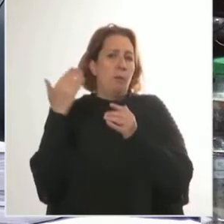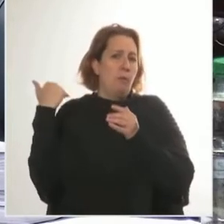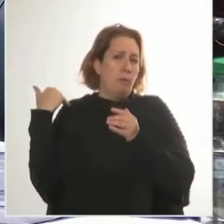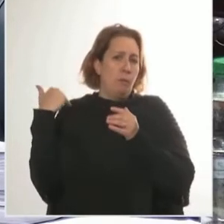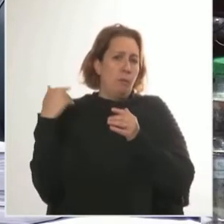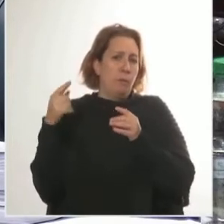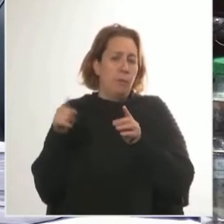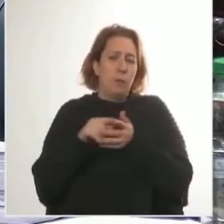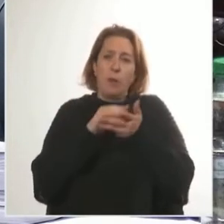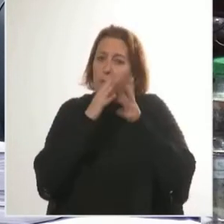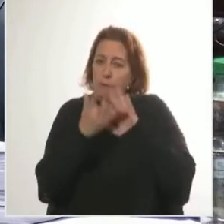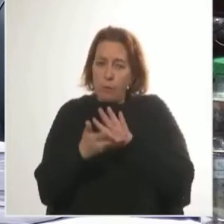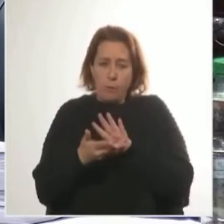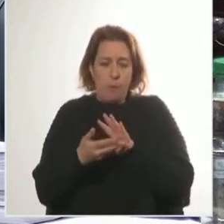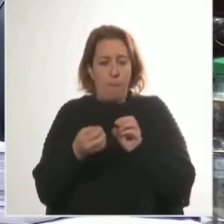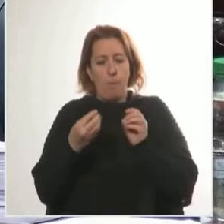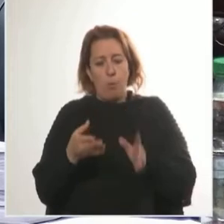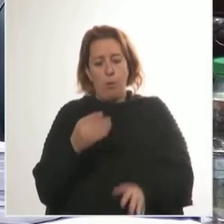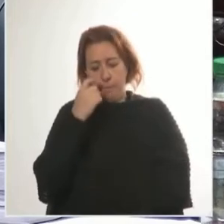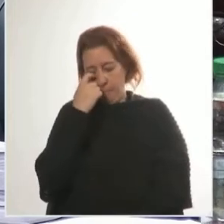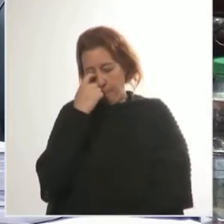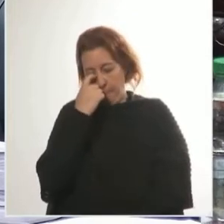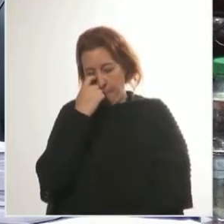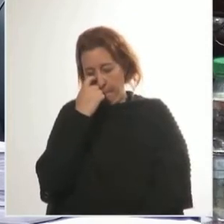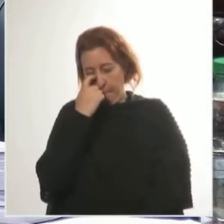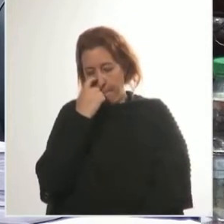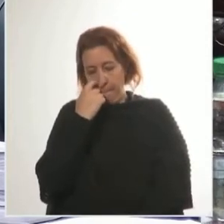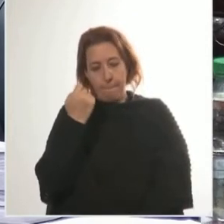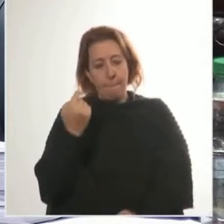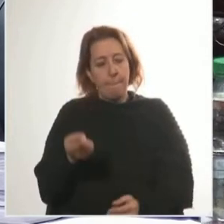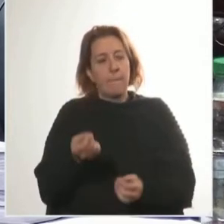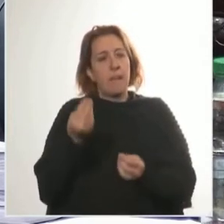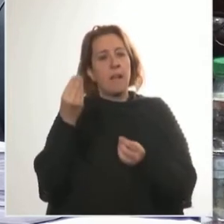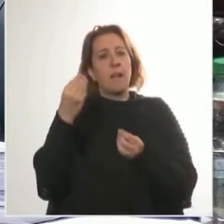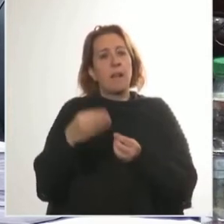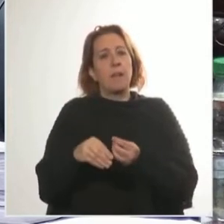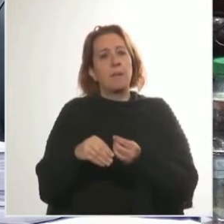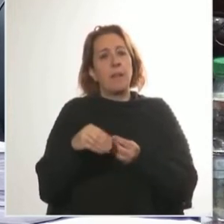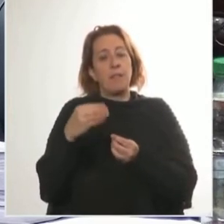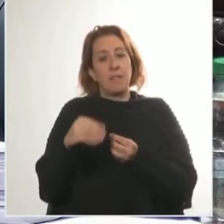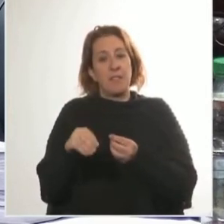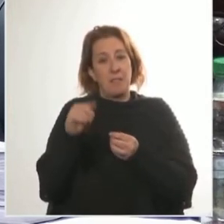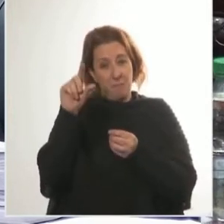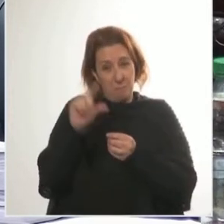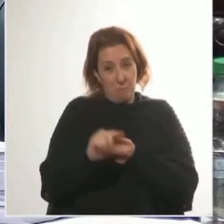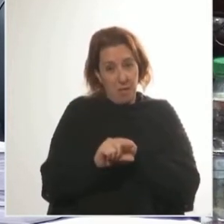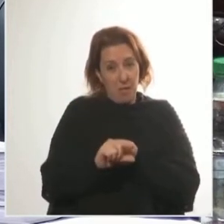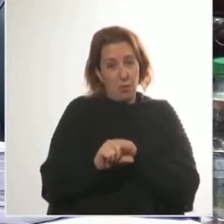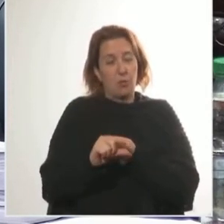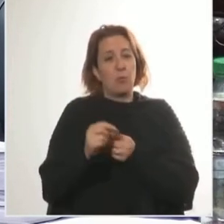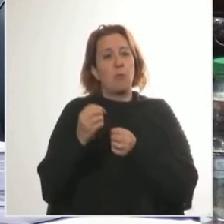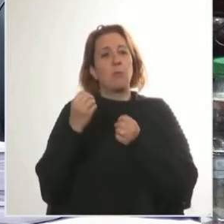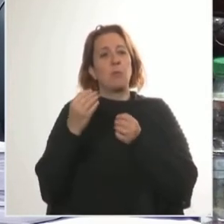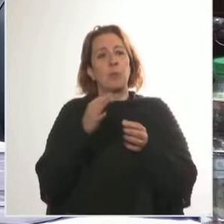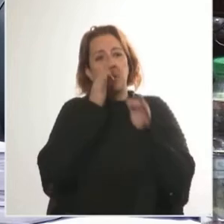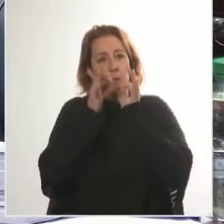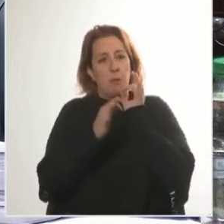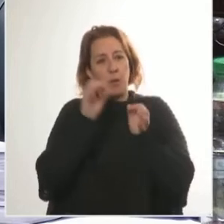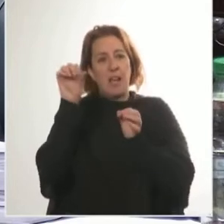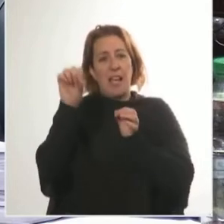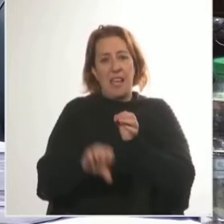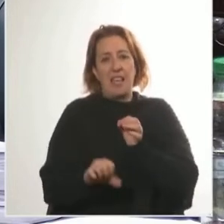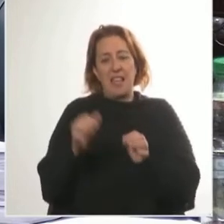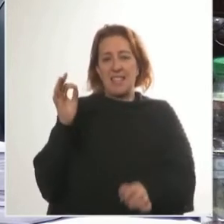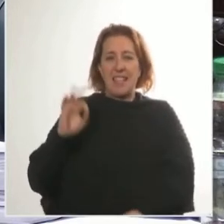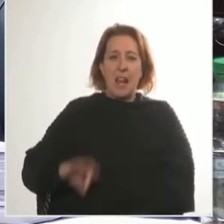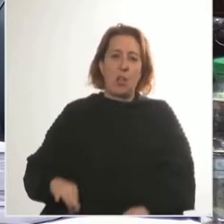dio. Porque básicamente el grueso de la rebaja del déficit se explica por la caída de los salarios